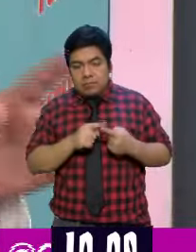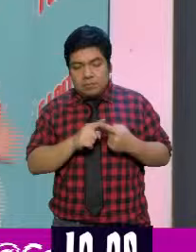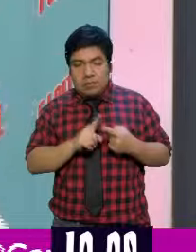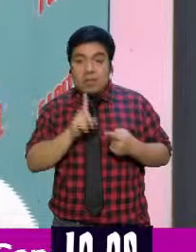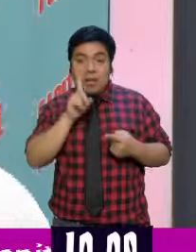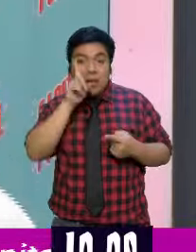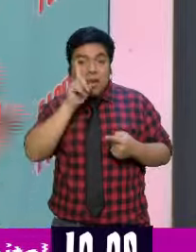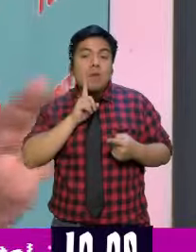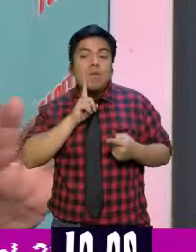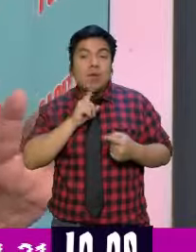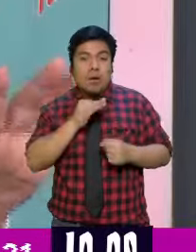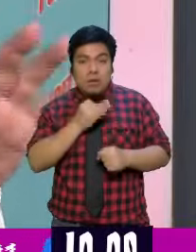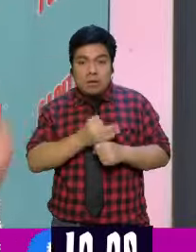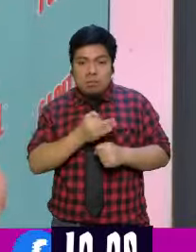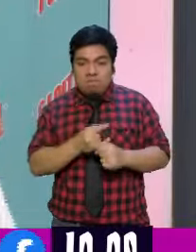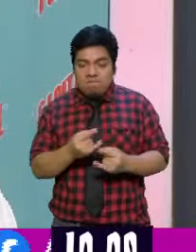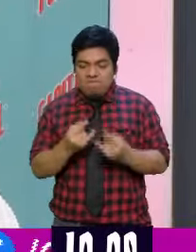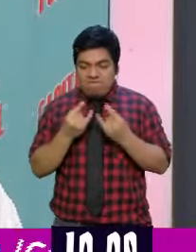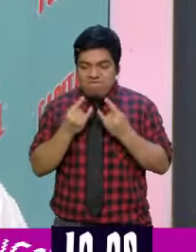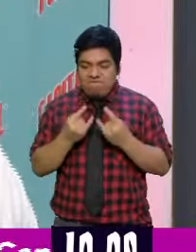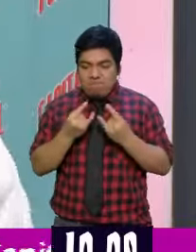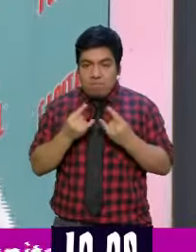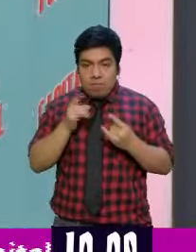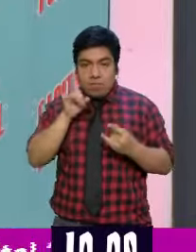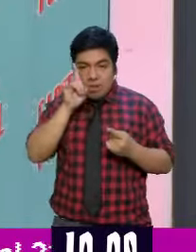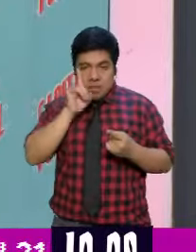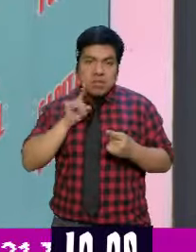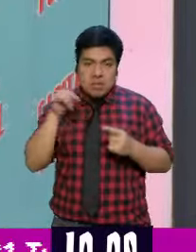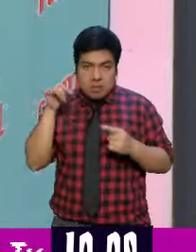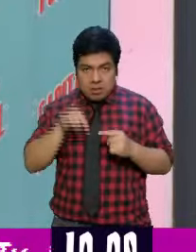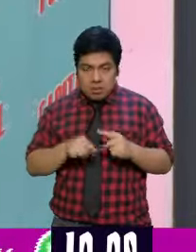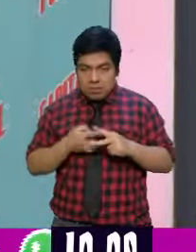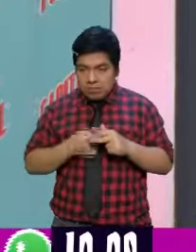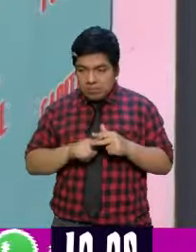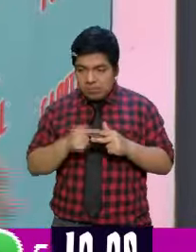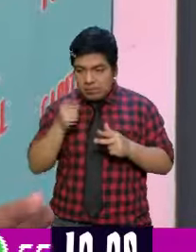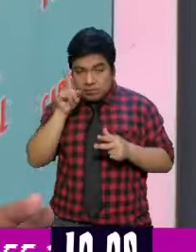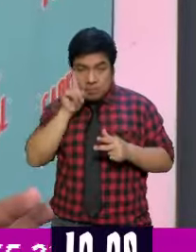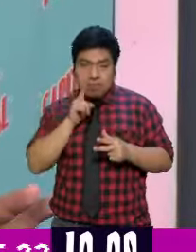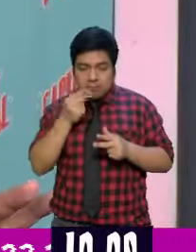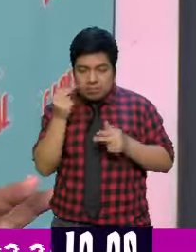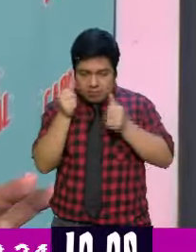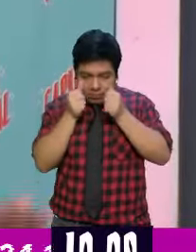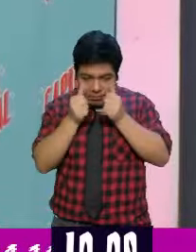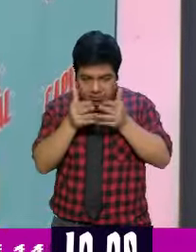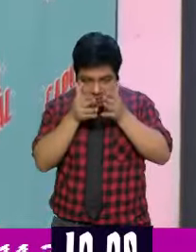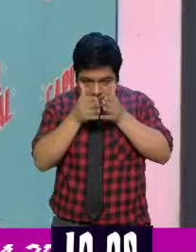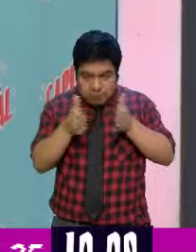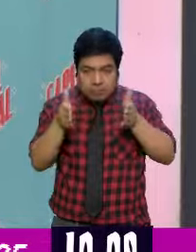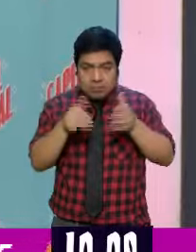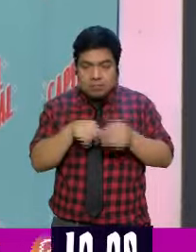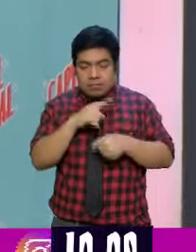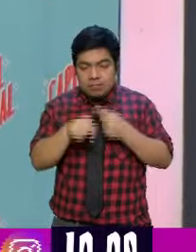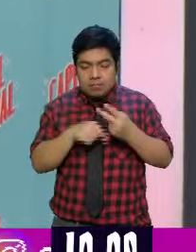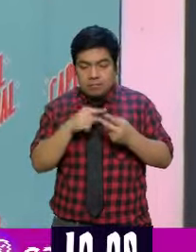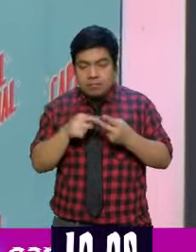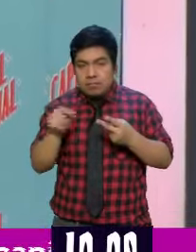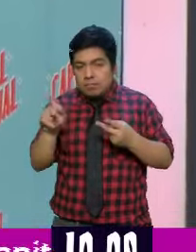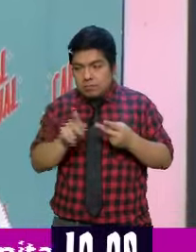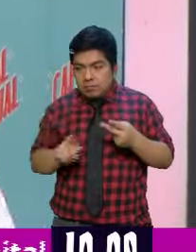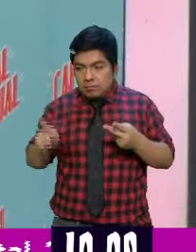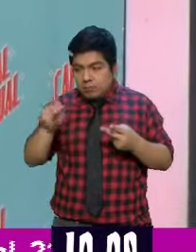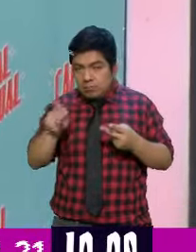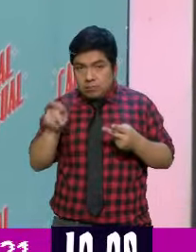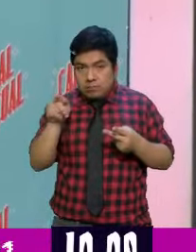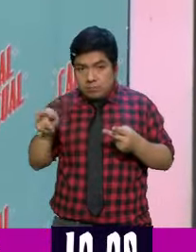que está haciendo el rock, si no se ve en este momento a partir de la visión femenina. Sí. Y los pueblos originarios, que están